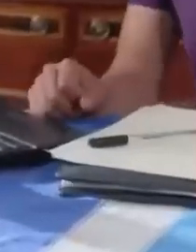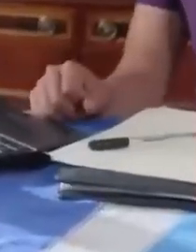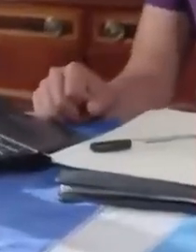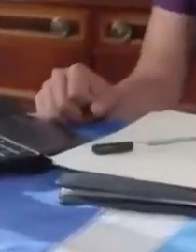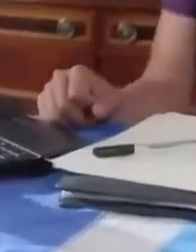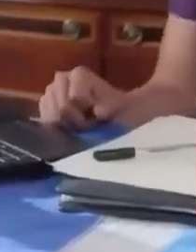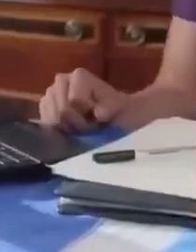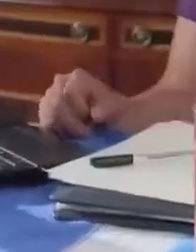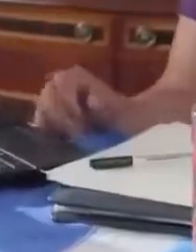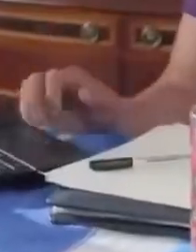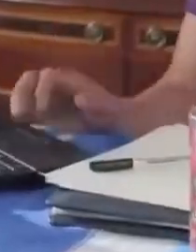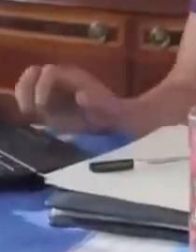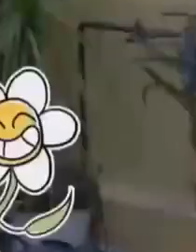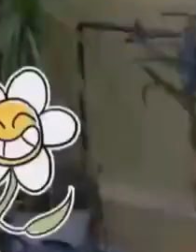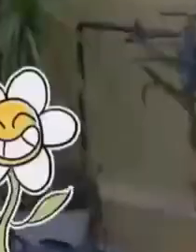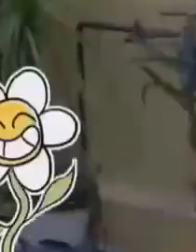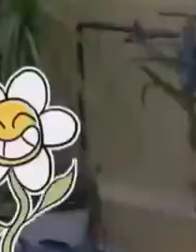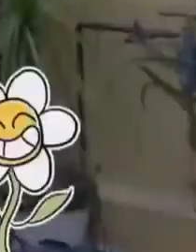llama a la Línea de la Vida,